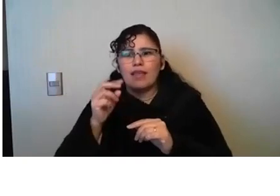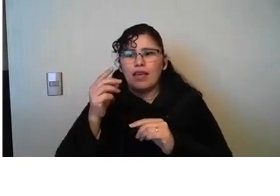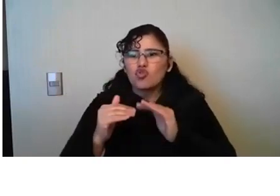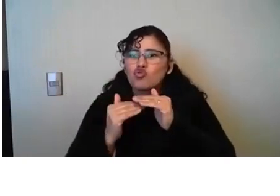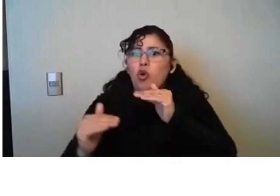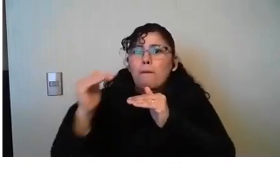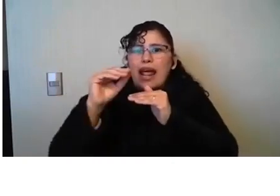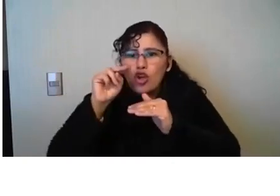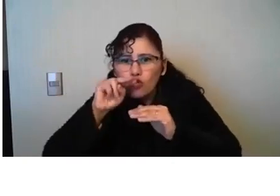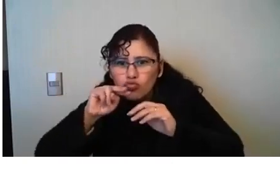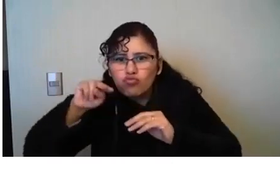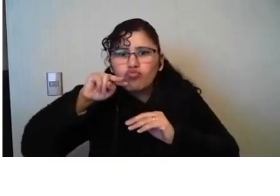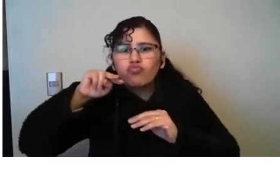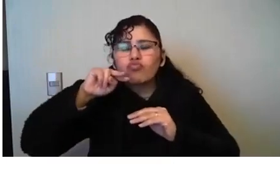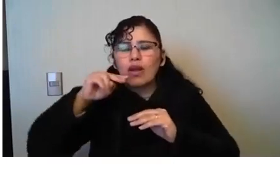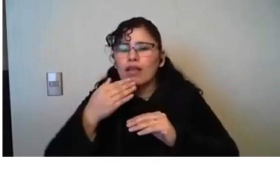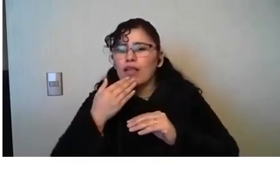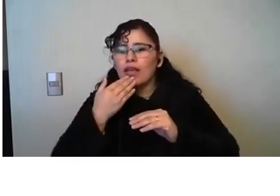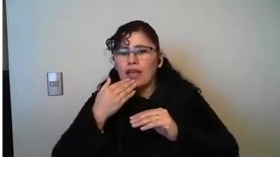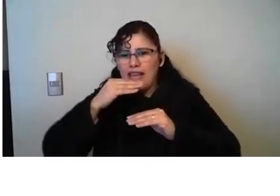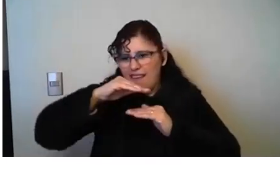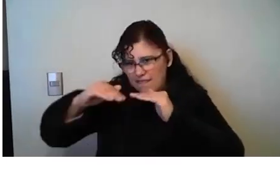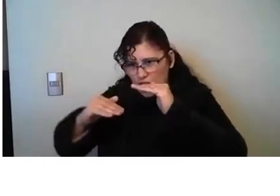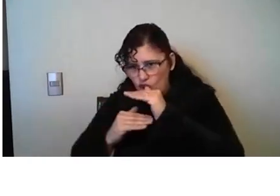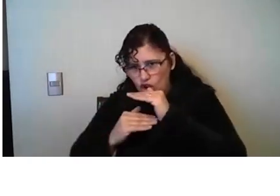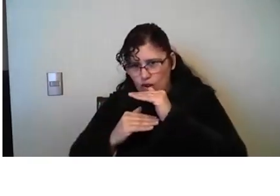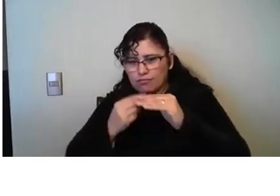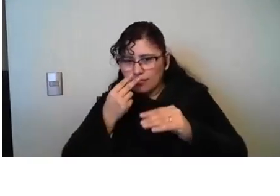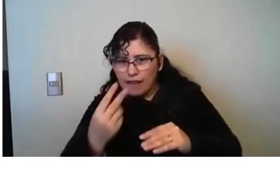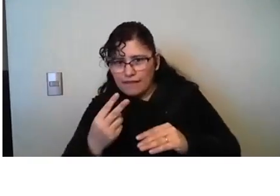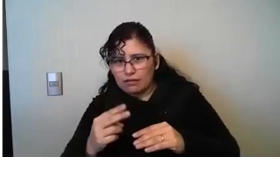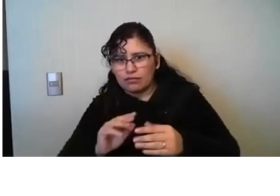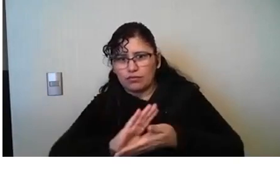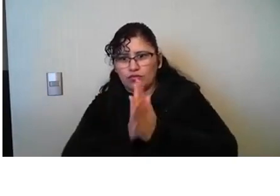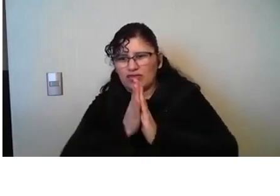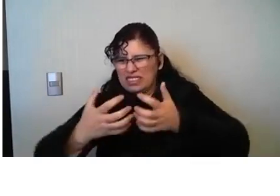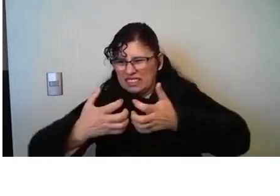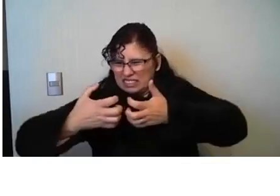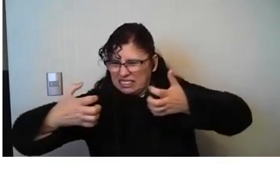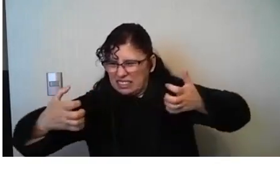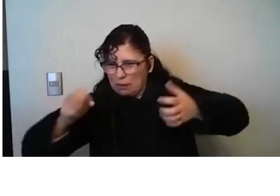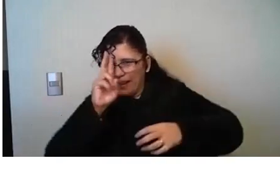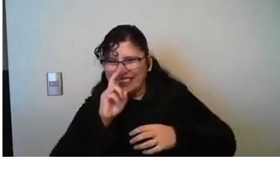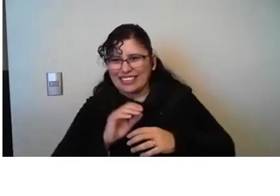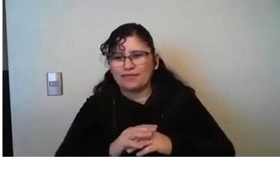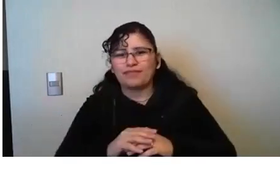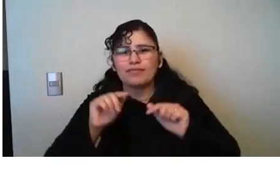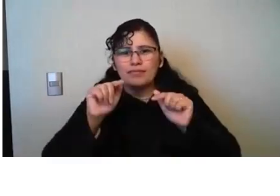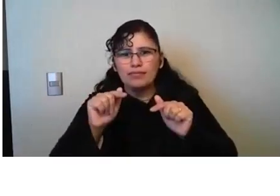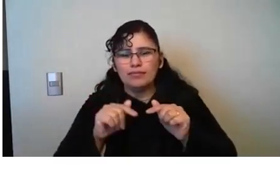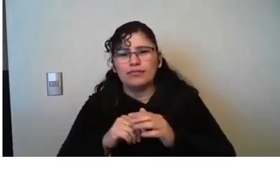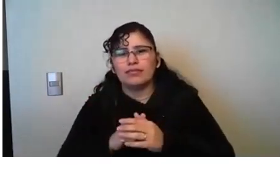y extender una parte inferior. Y me queda totalmente extendido. Realizo este corte, subo esta